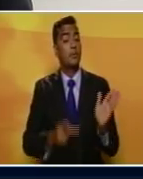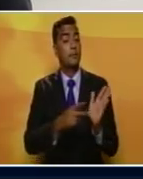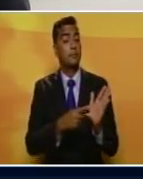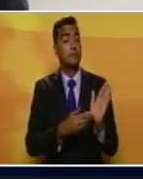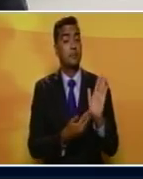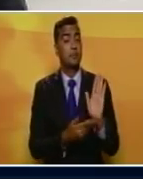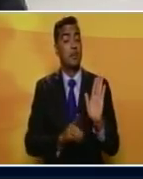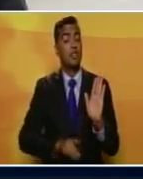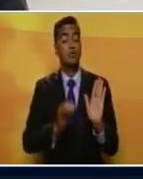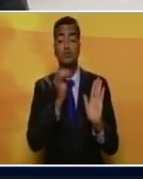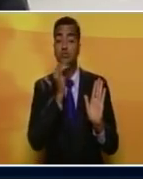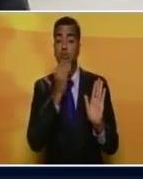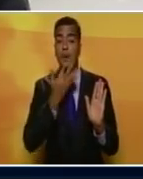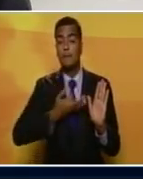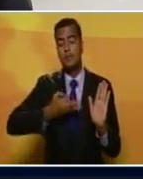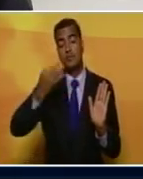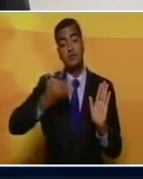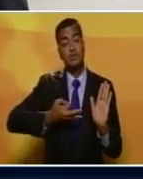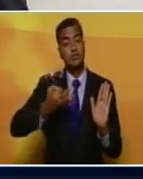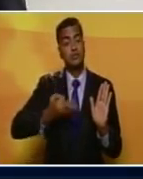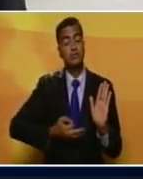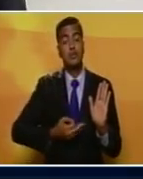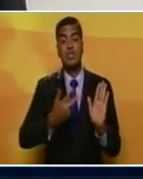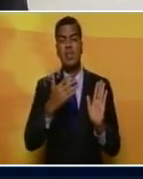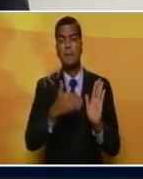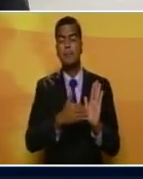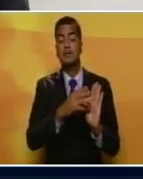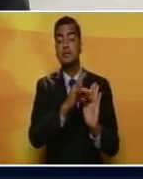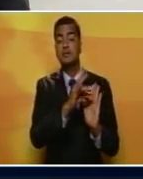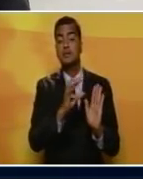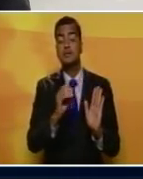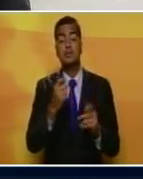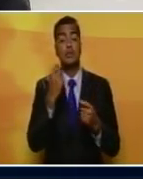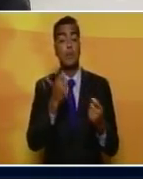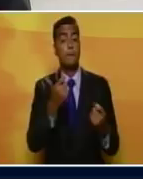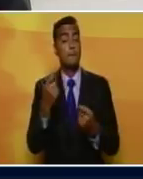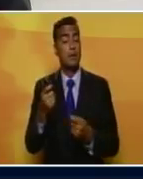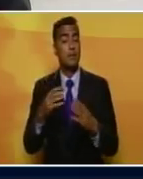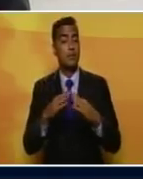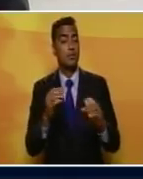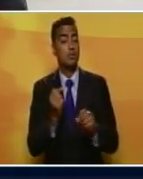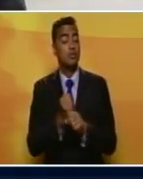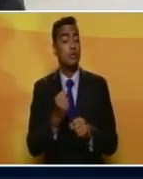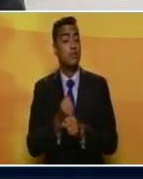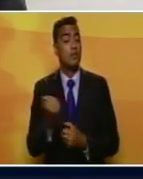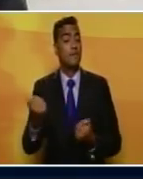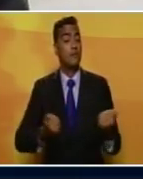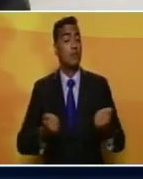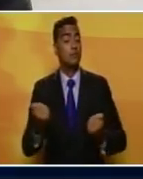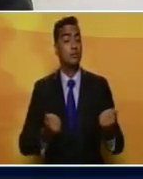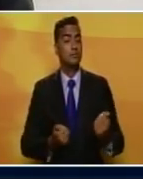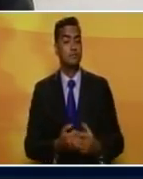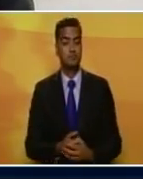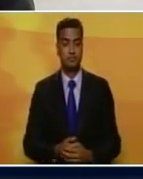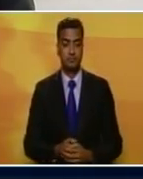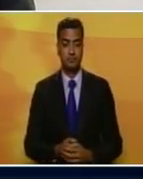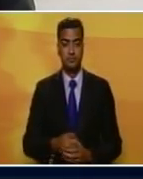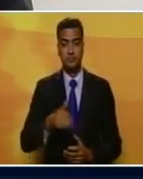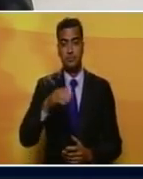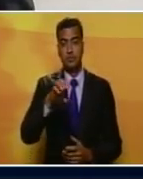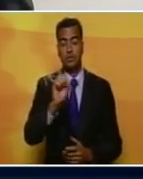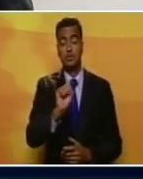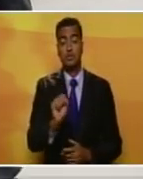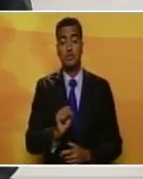paz. Las declaraciones fueron emitidas durante un acto de transportistas afectos al gobierno realizado en la redoma de